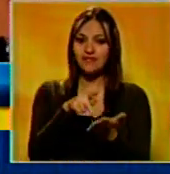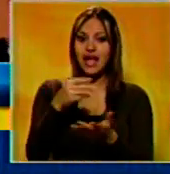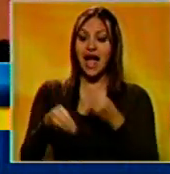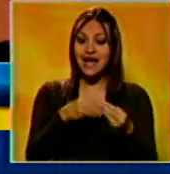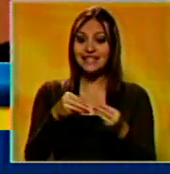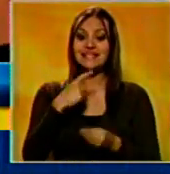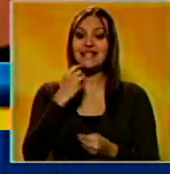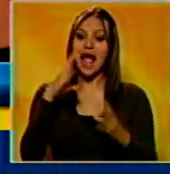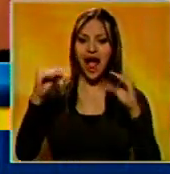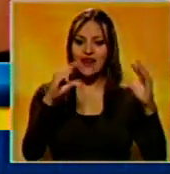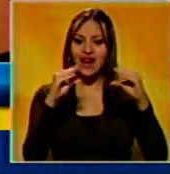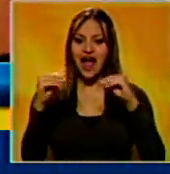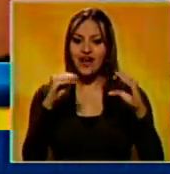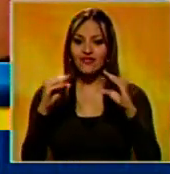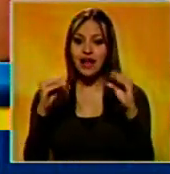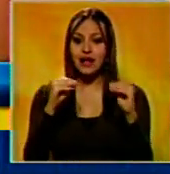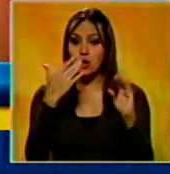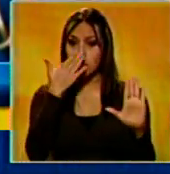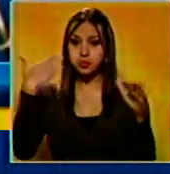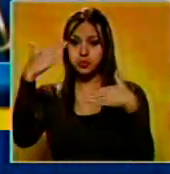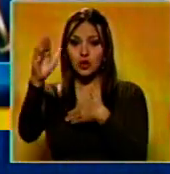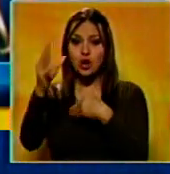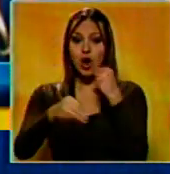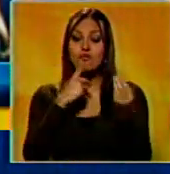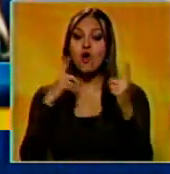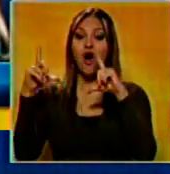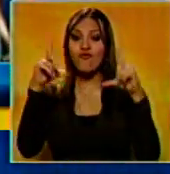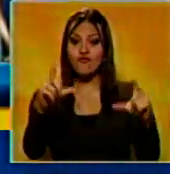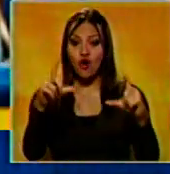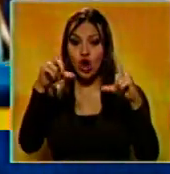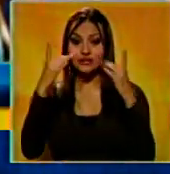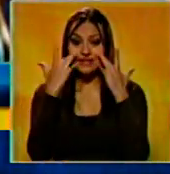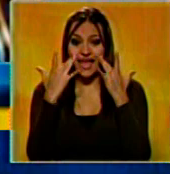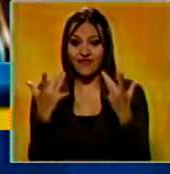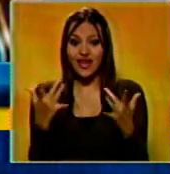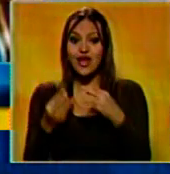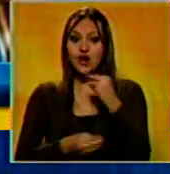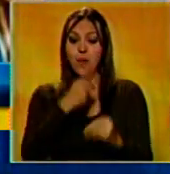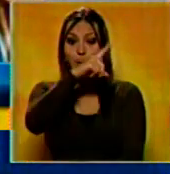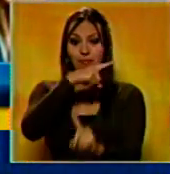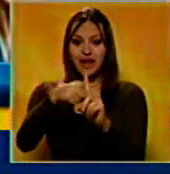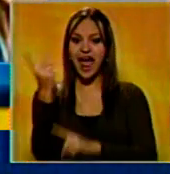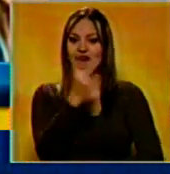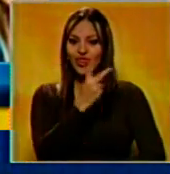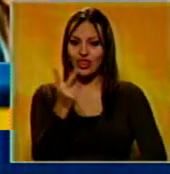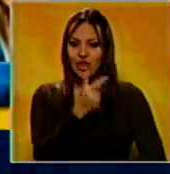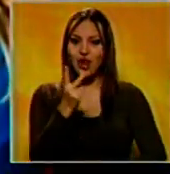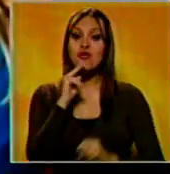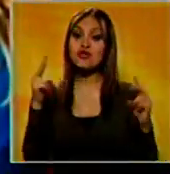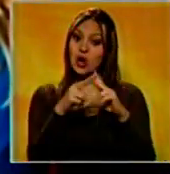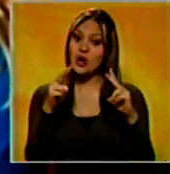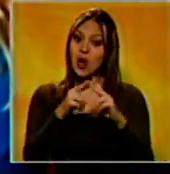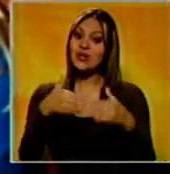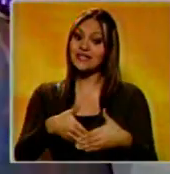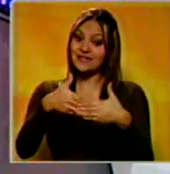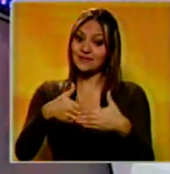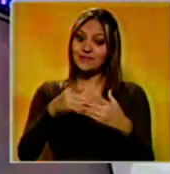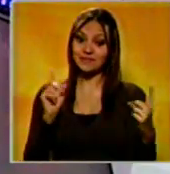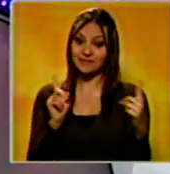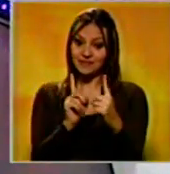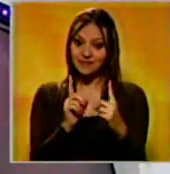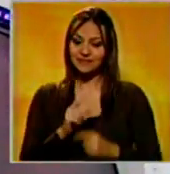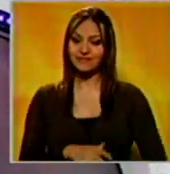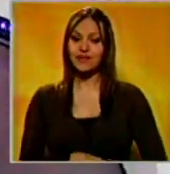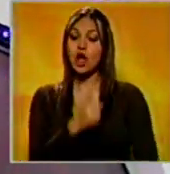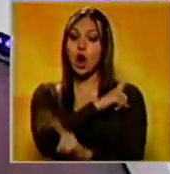una animada charla que fue inmortalizada con una fotografía que revela el entusiasmo de ambas al conocerse en persona. Cambiamos